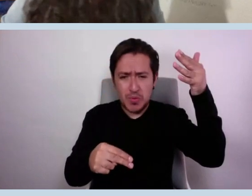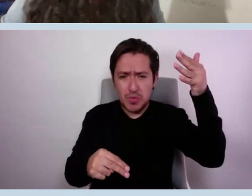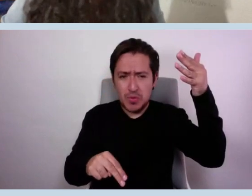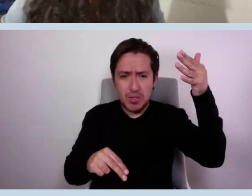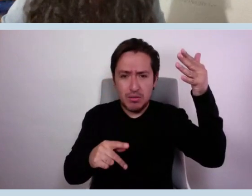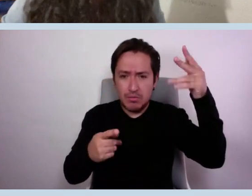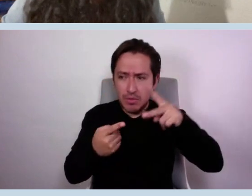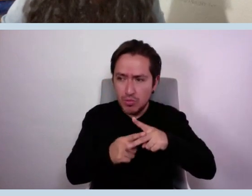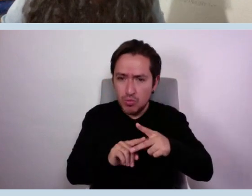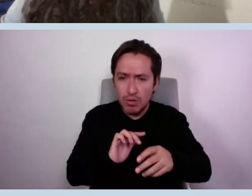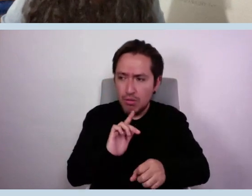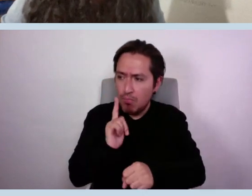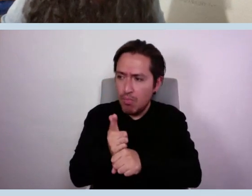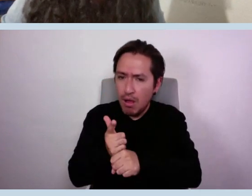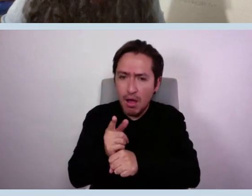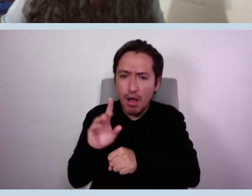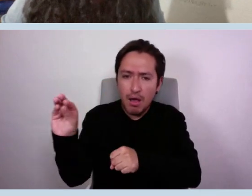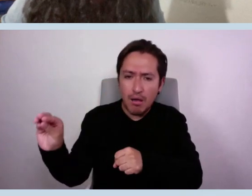es